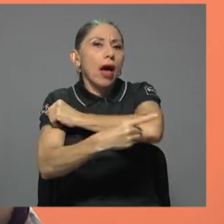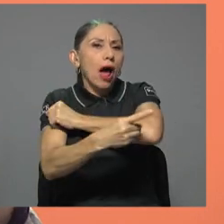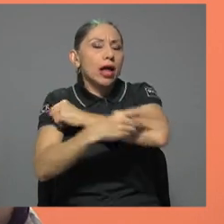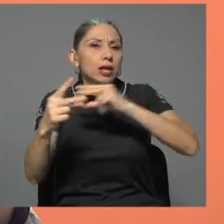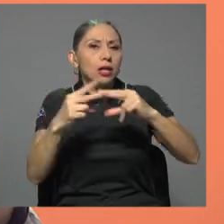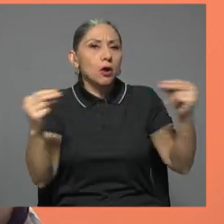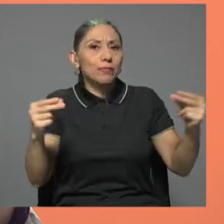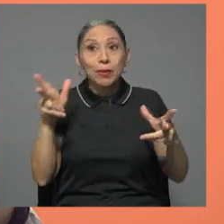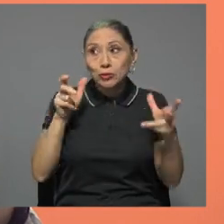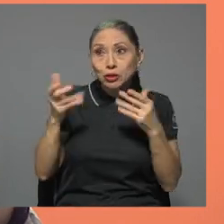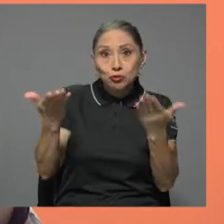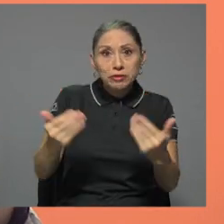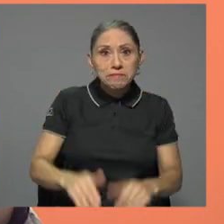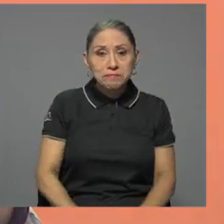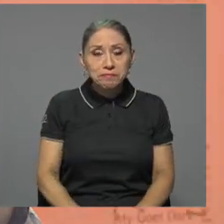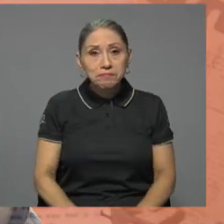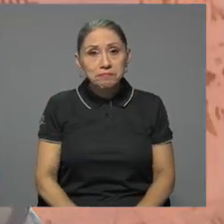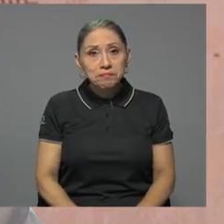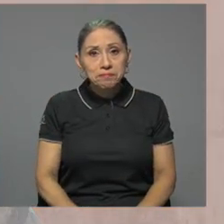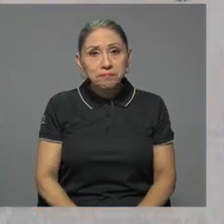dejemos las entonces